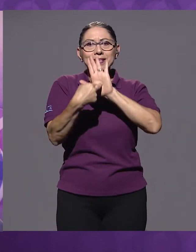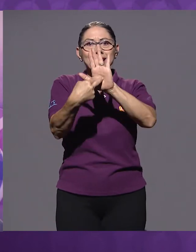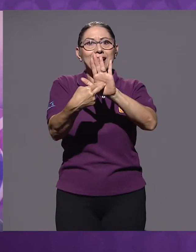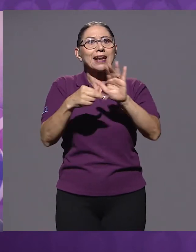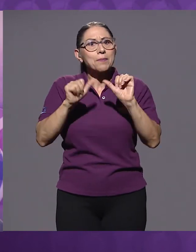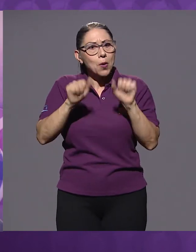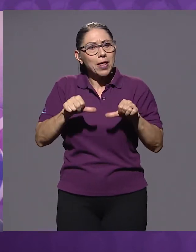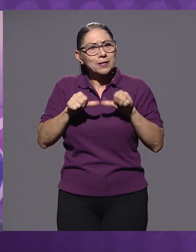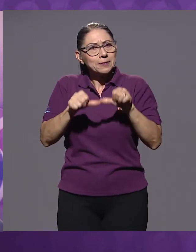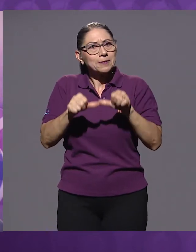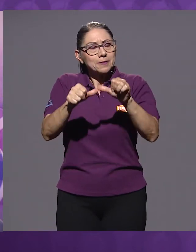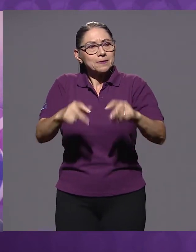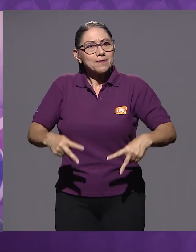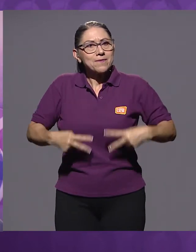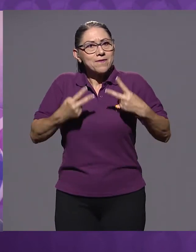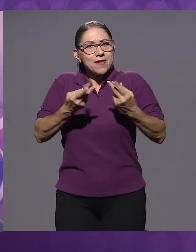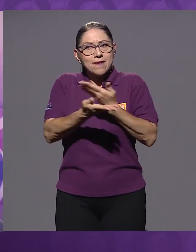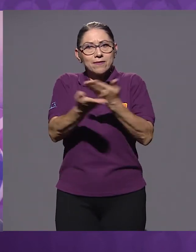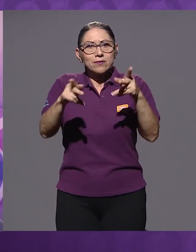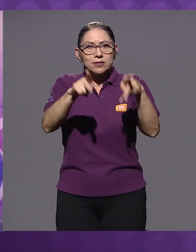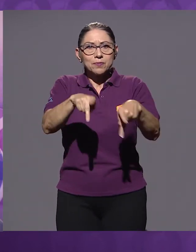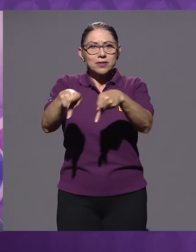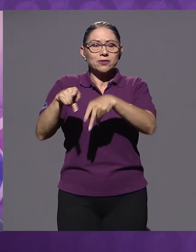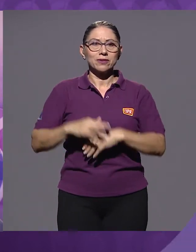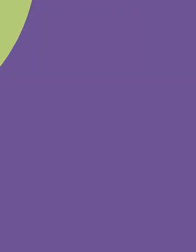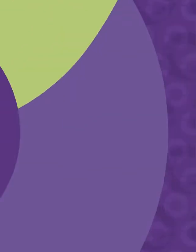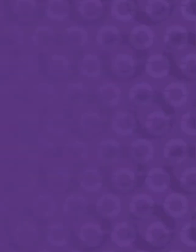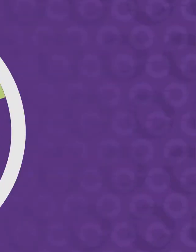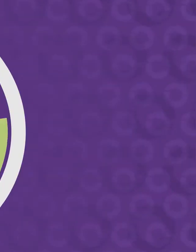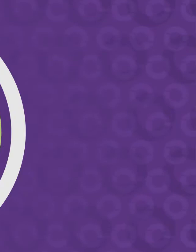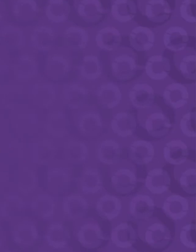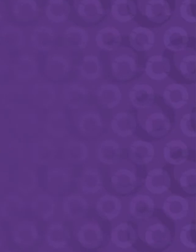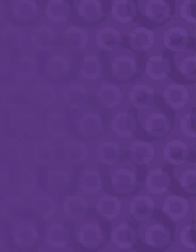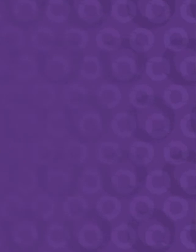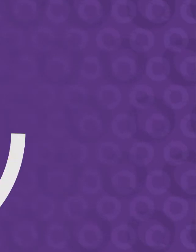la sobrevivencia de las personas.